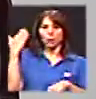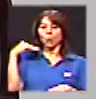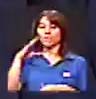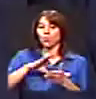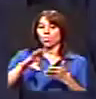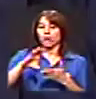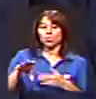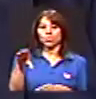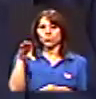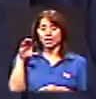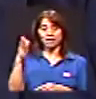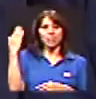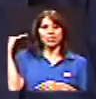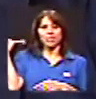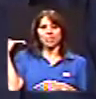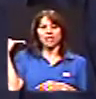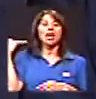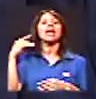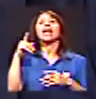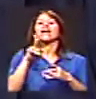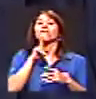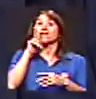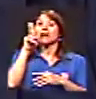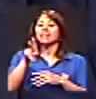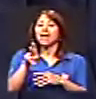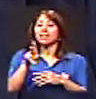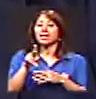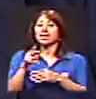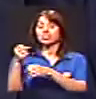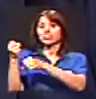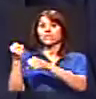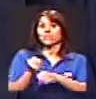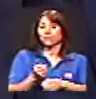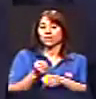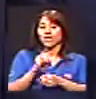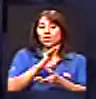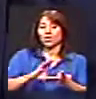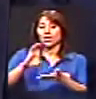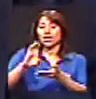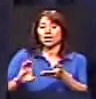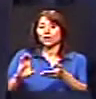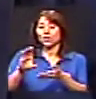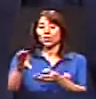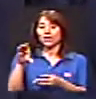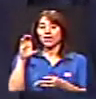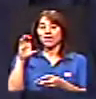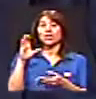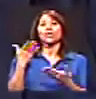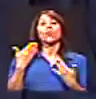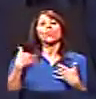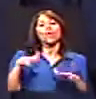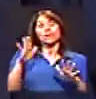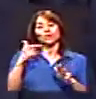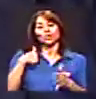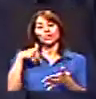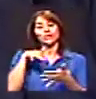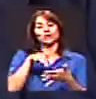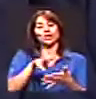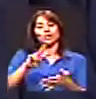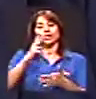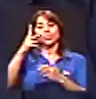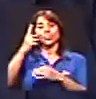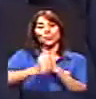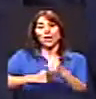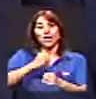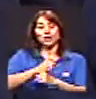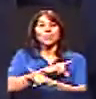entonces. El colegio en Curridabat se funda cuando yo estoy en segundo año de colegio. Entonces no pude asistir. Entonces yo soy egresado del